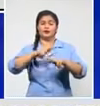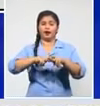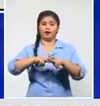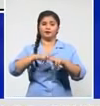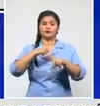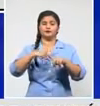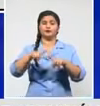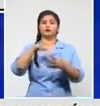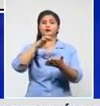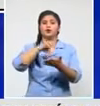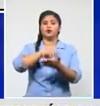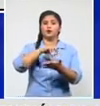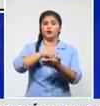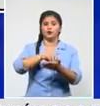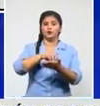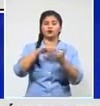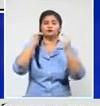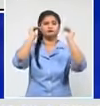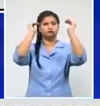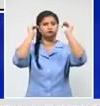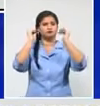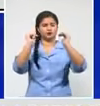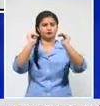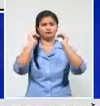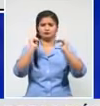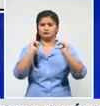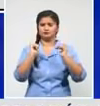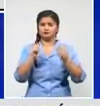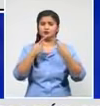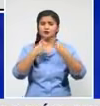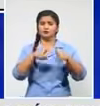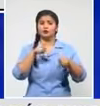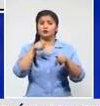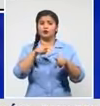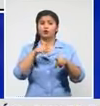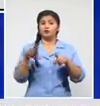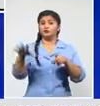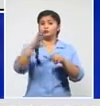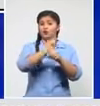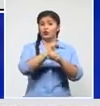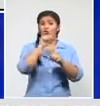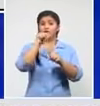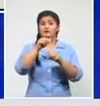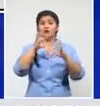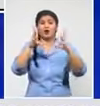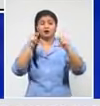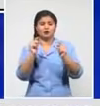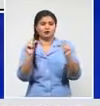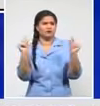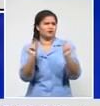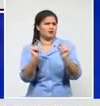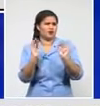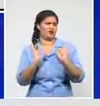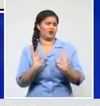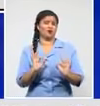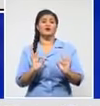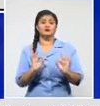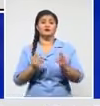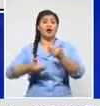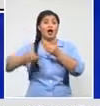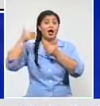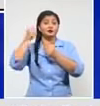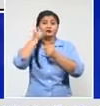el Efraín Mayor, pero reitero, un número de casos muy inferior a lo que ha tenido